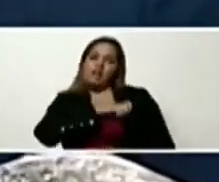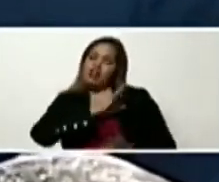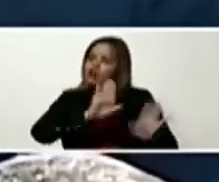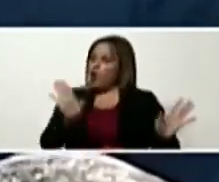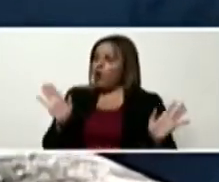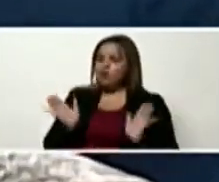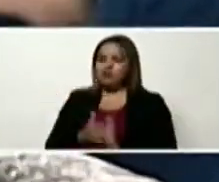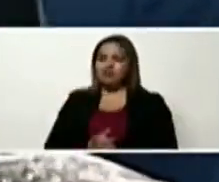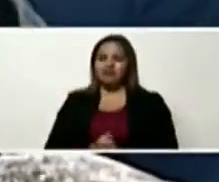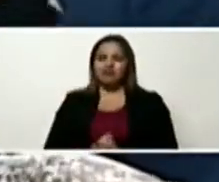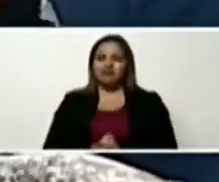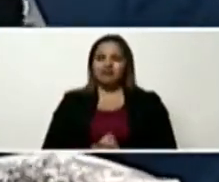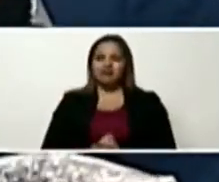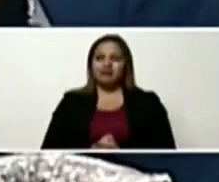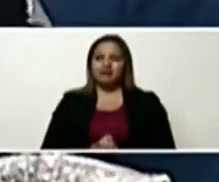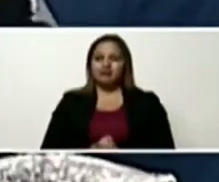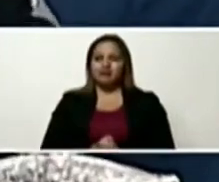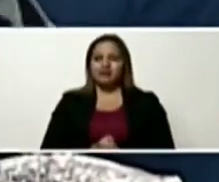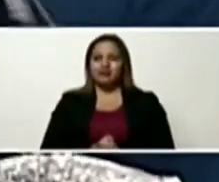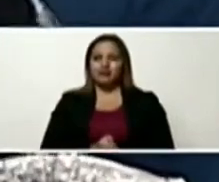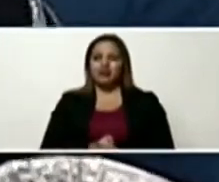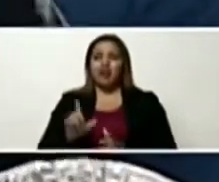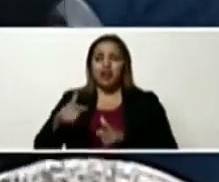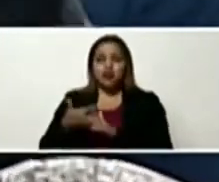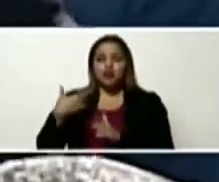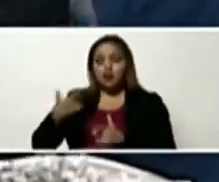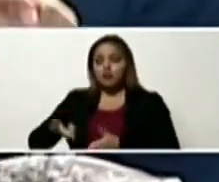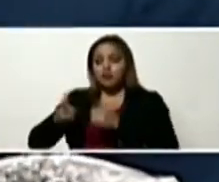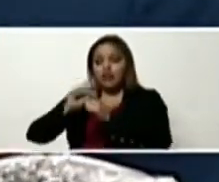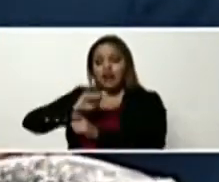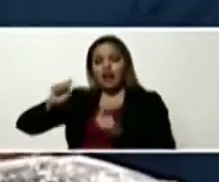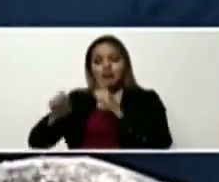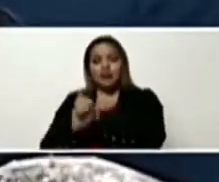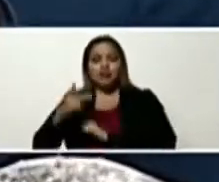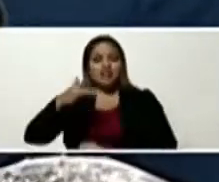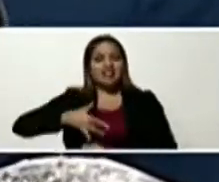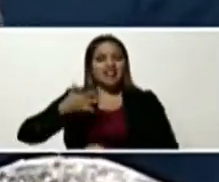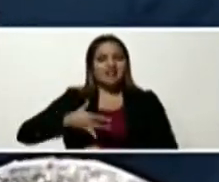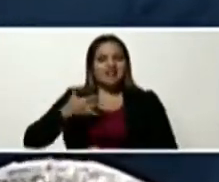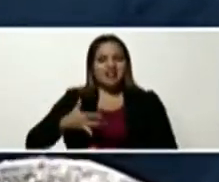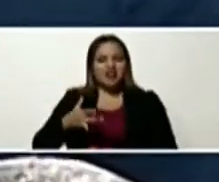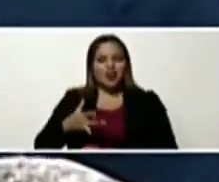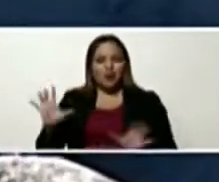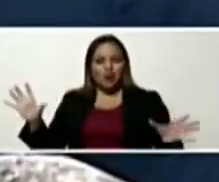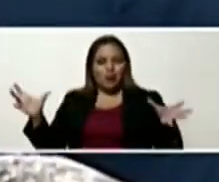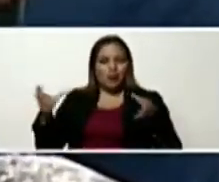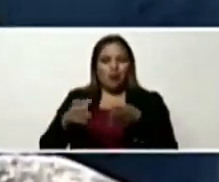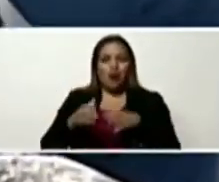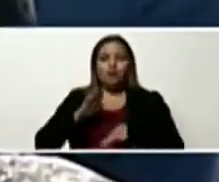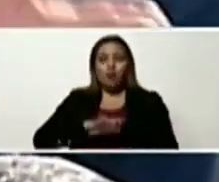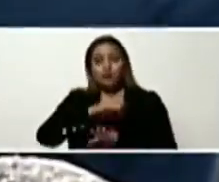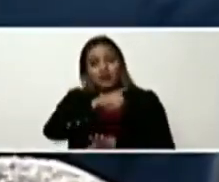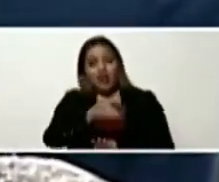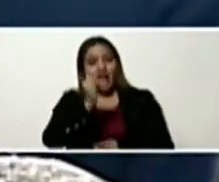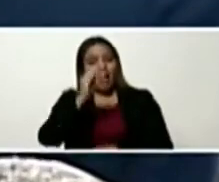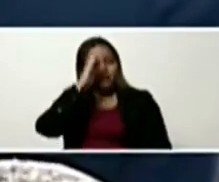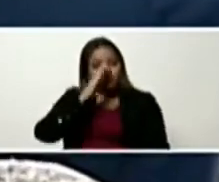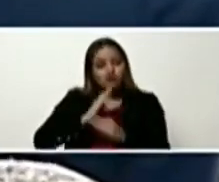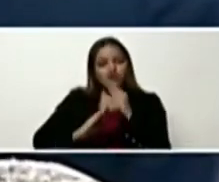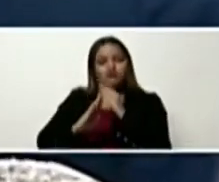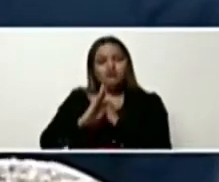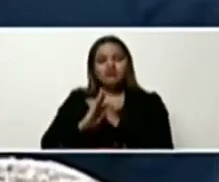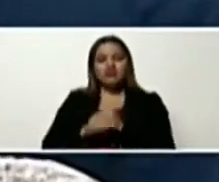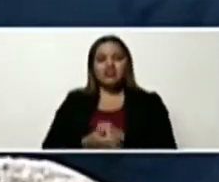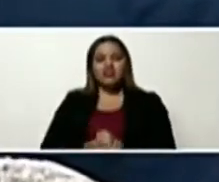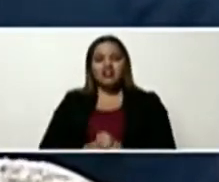parte. Así que, por otra parte, me permito traducir un sentimiento colectivo, porque usted fue muy modesto en su